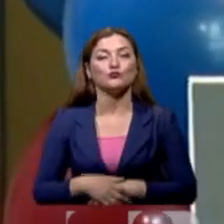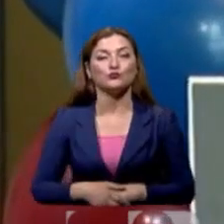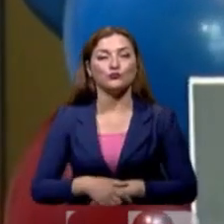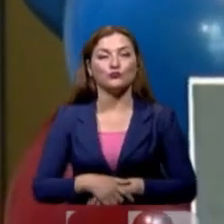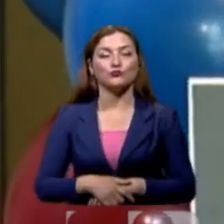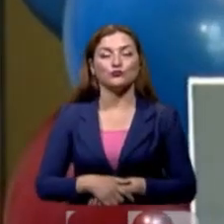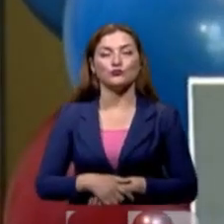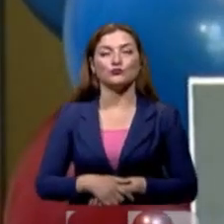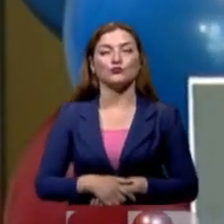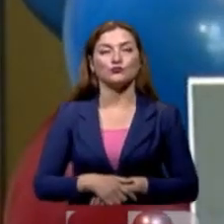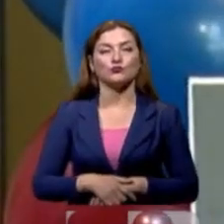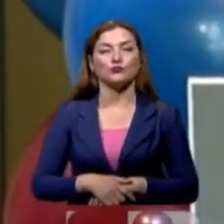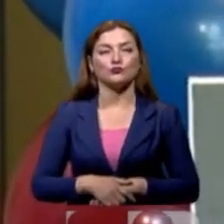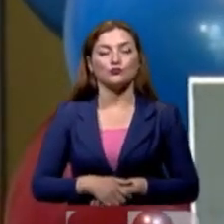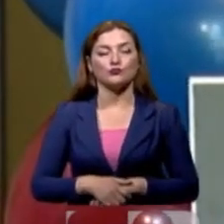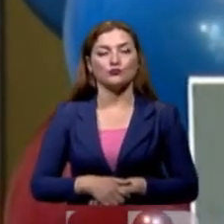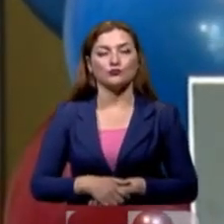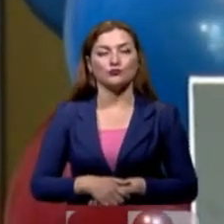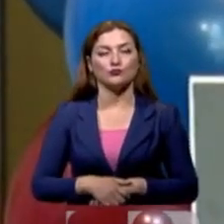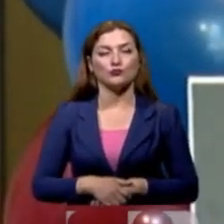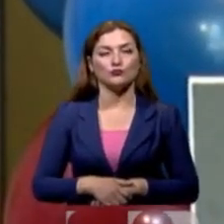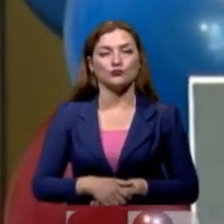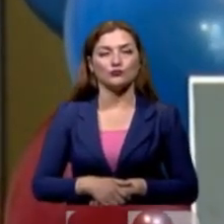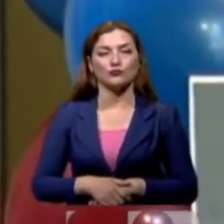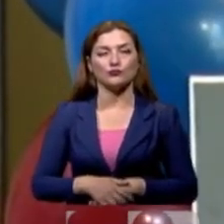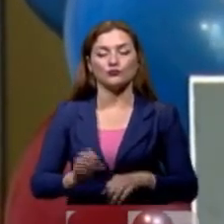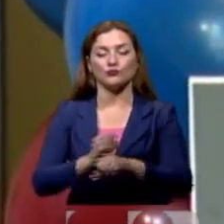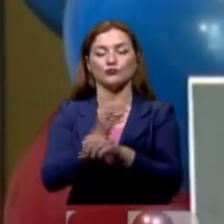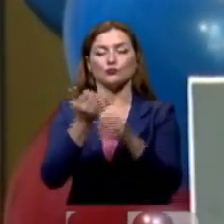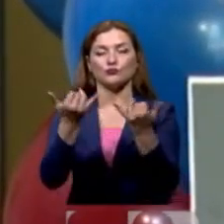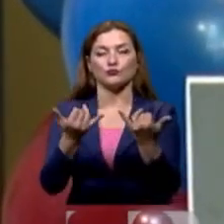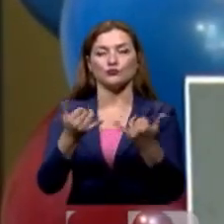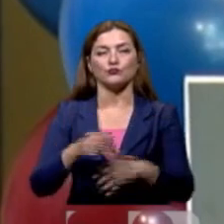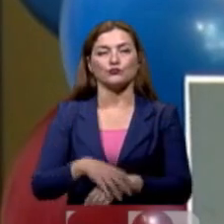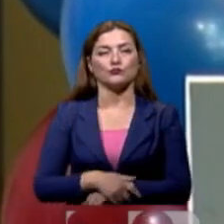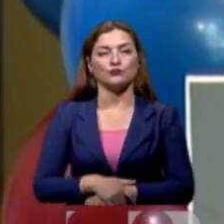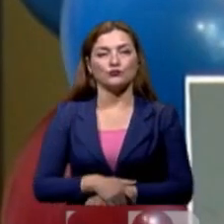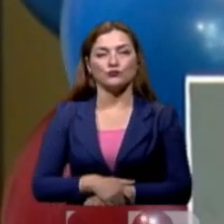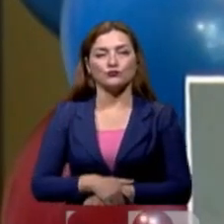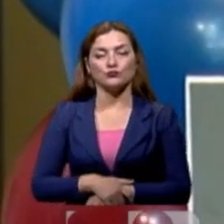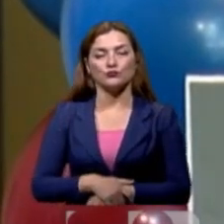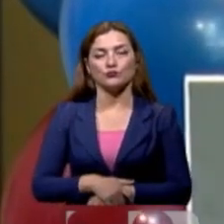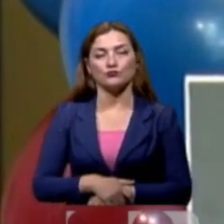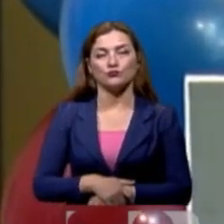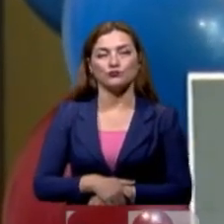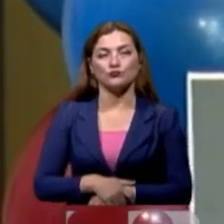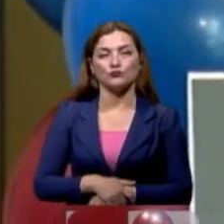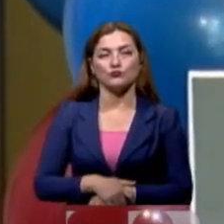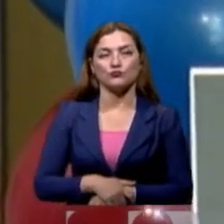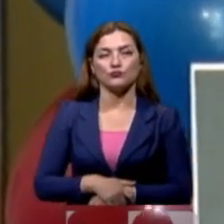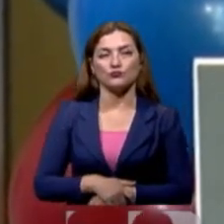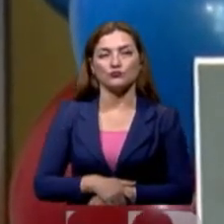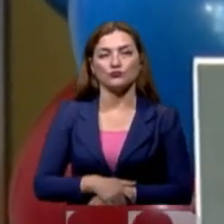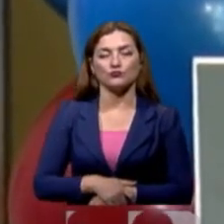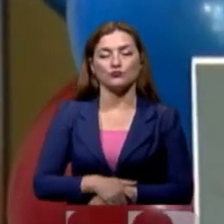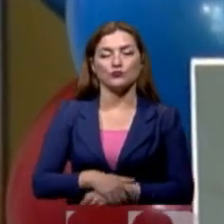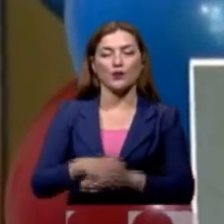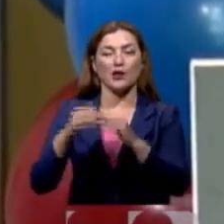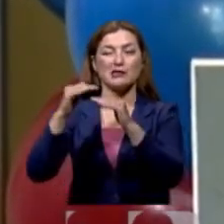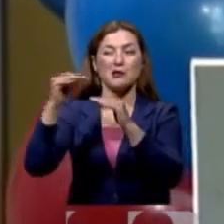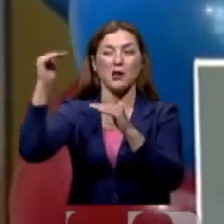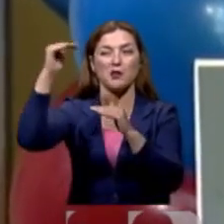en la vereda y esto estaría evitando que cumplan su función. De tal forma de que no están funcionando, sino únicamente